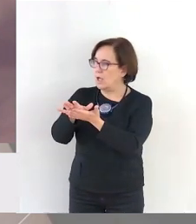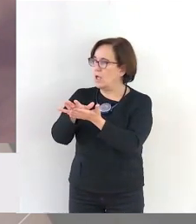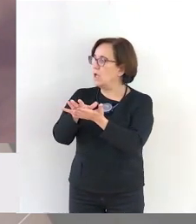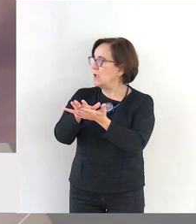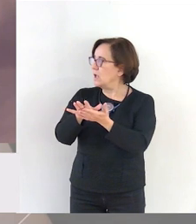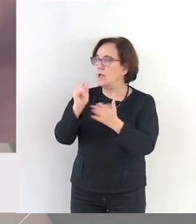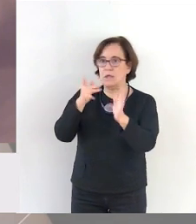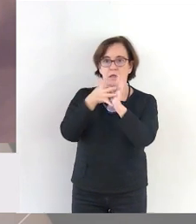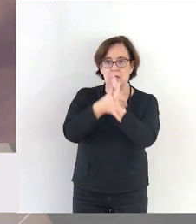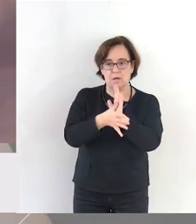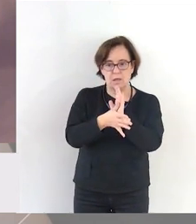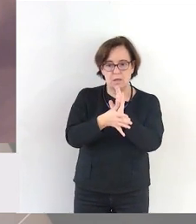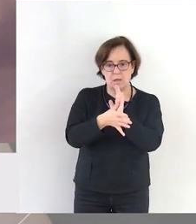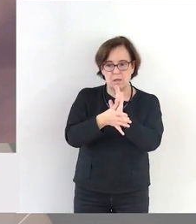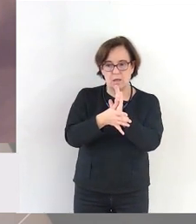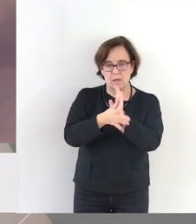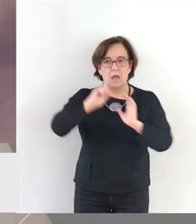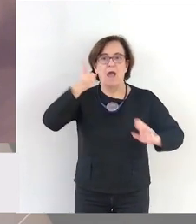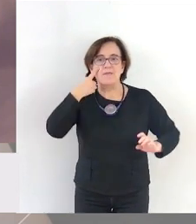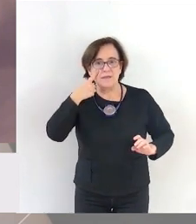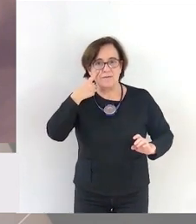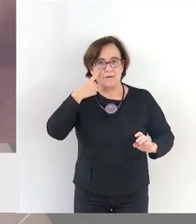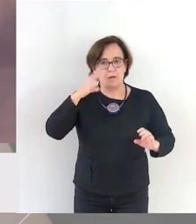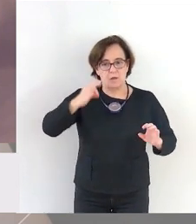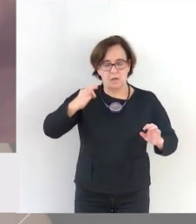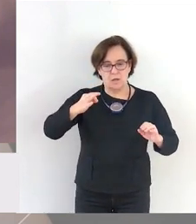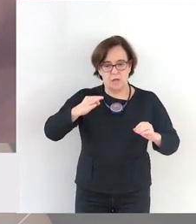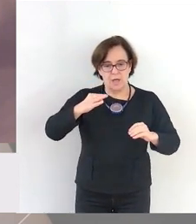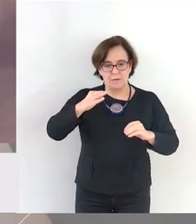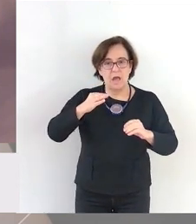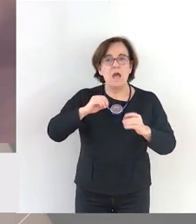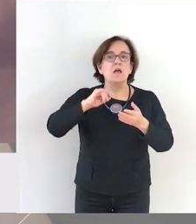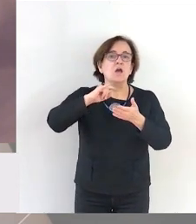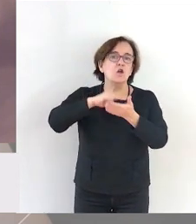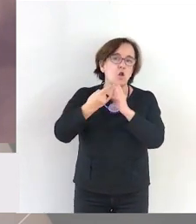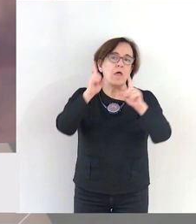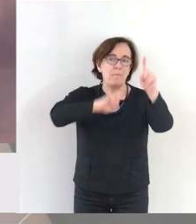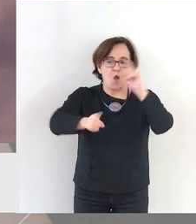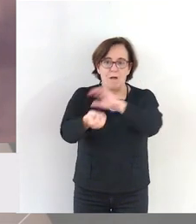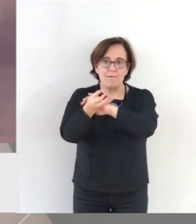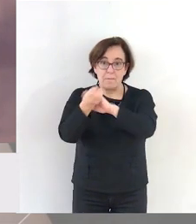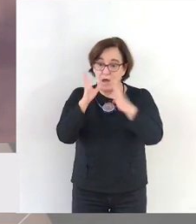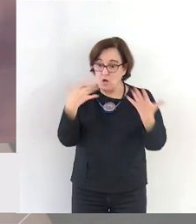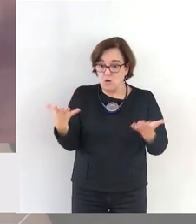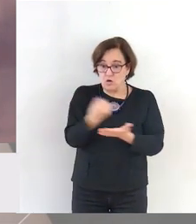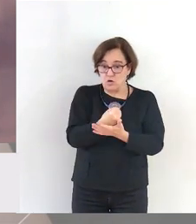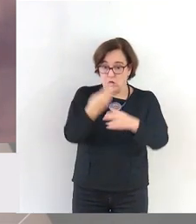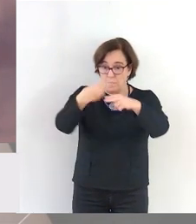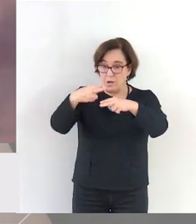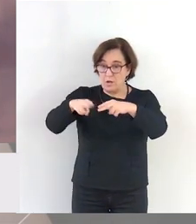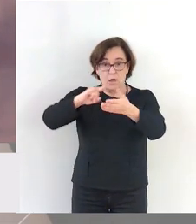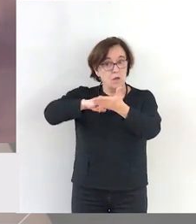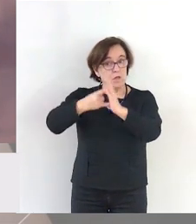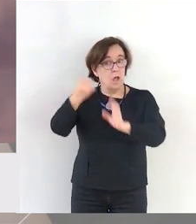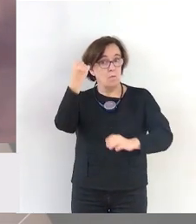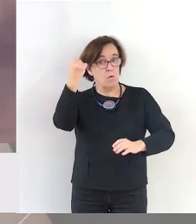definición en la identificación y en la resolución de problemas y por eso todo el mundo político es un sistema